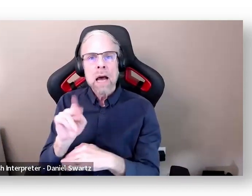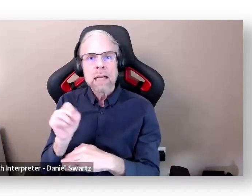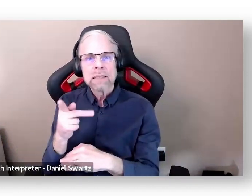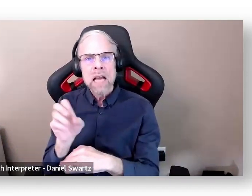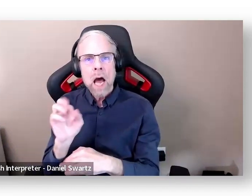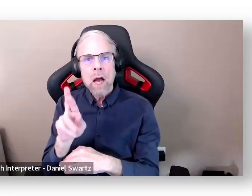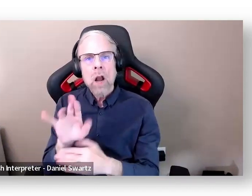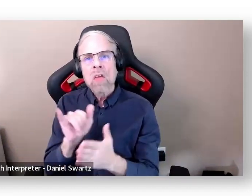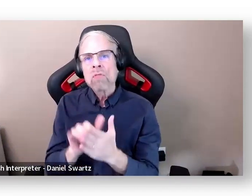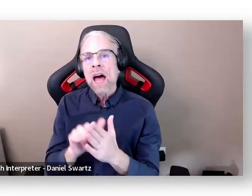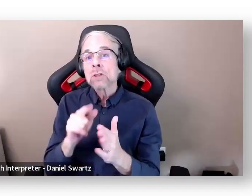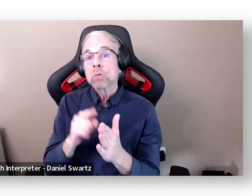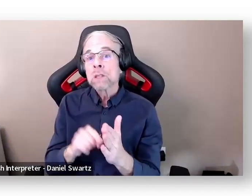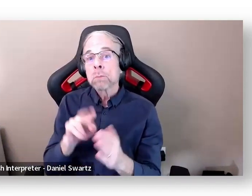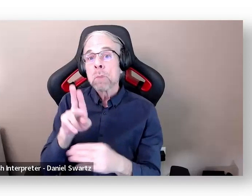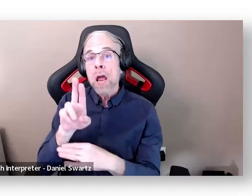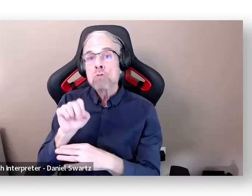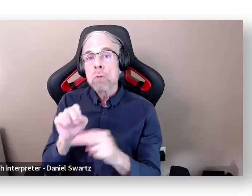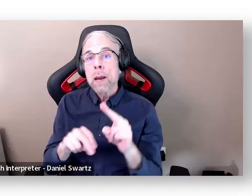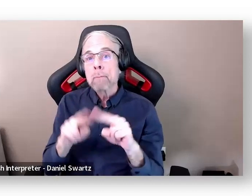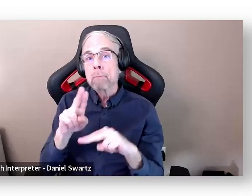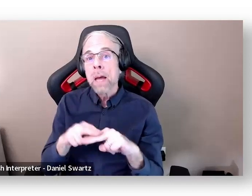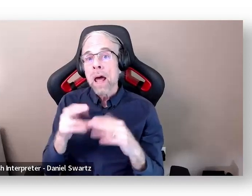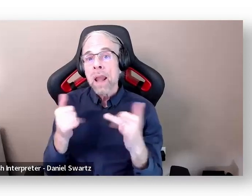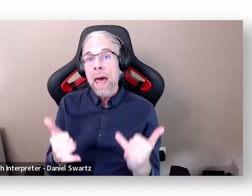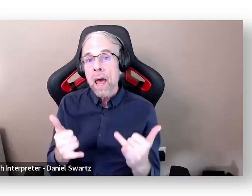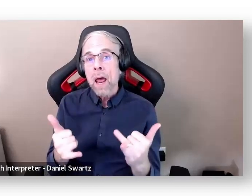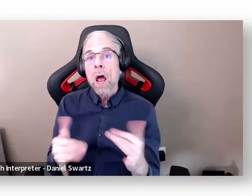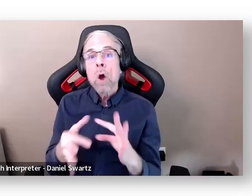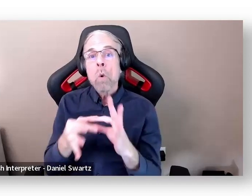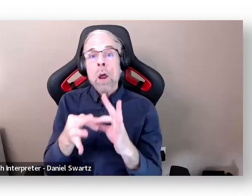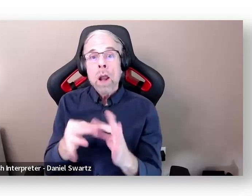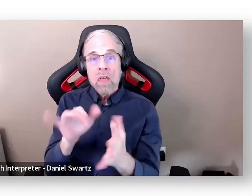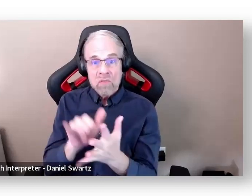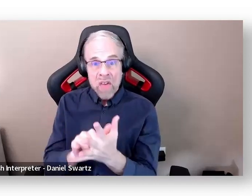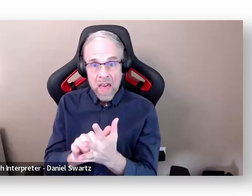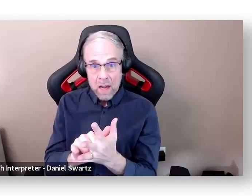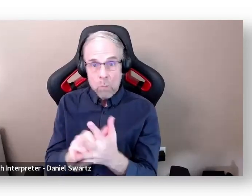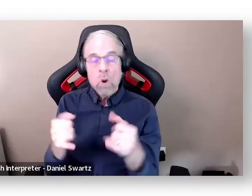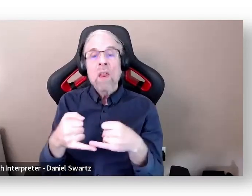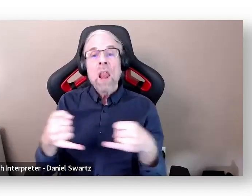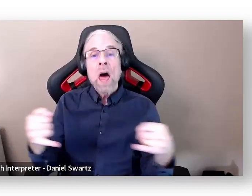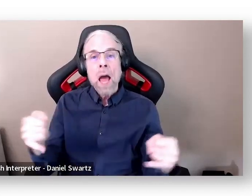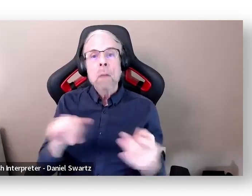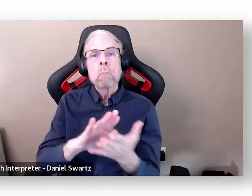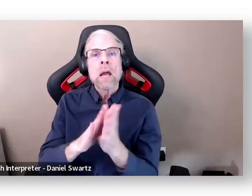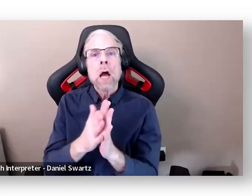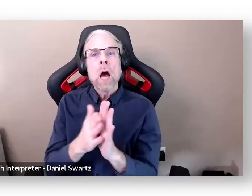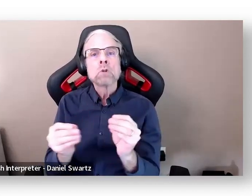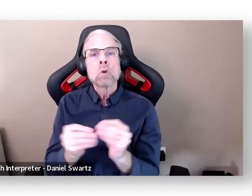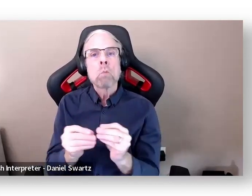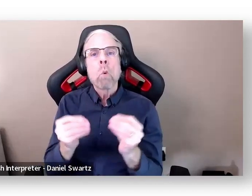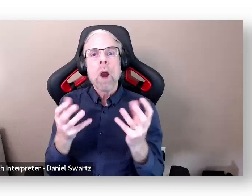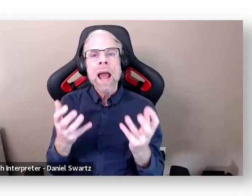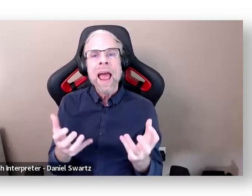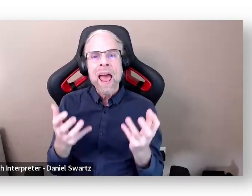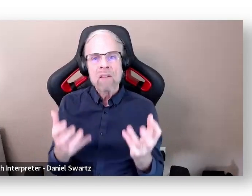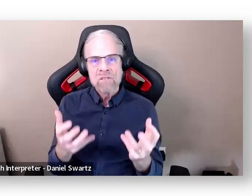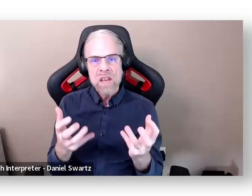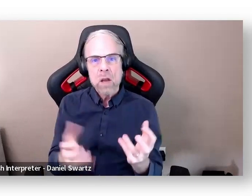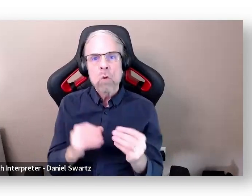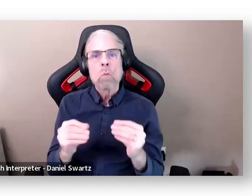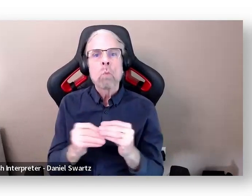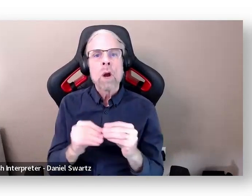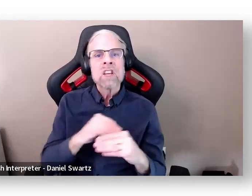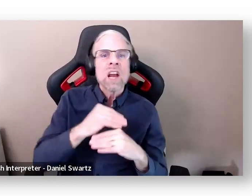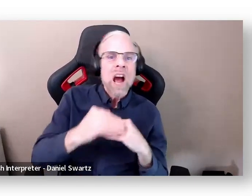Un conductor cubierto, pueden ver qué es lo que se está reconstruyendo en este momento. Como parte de reconstruir la línea